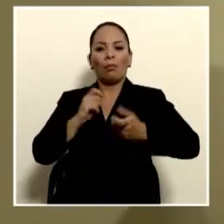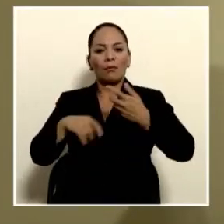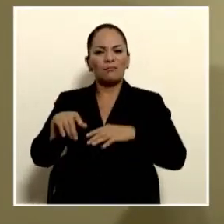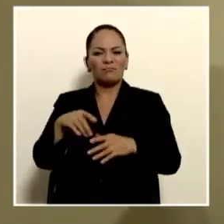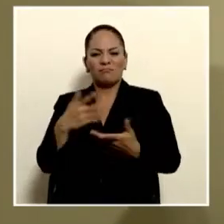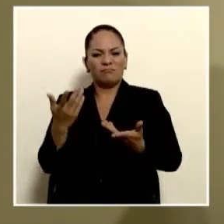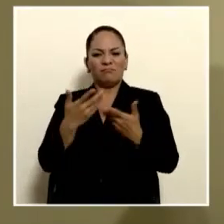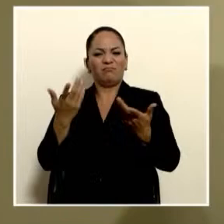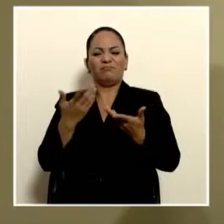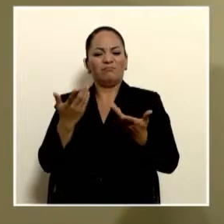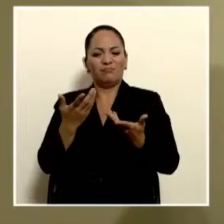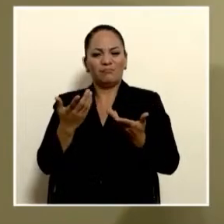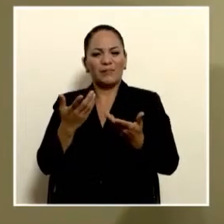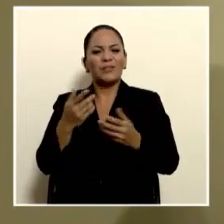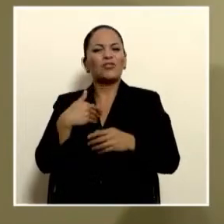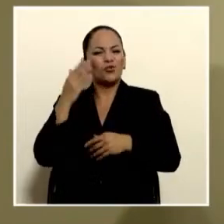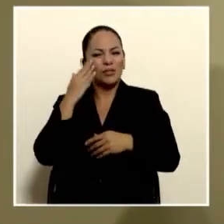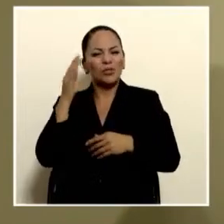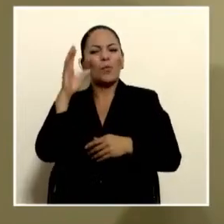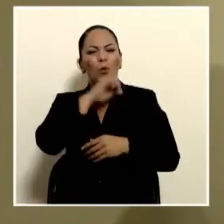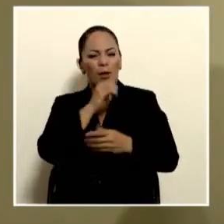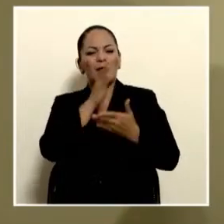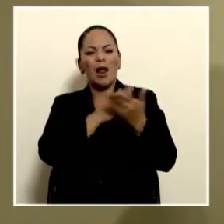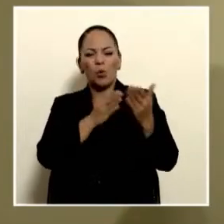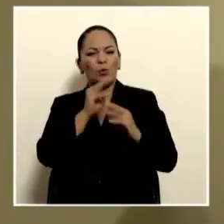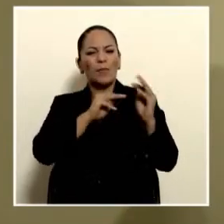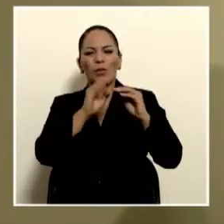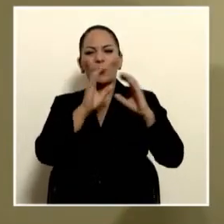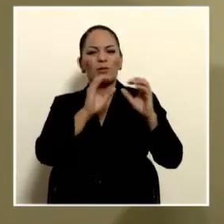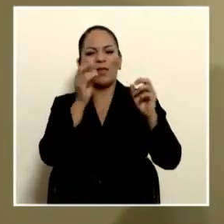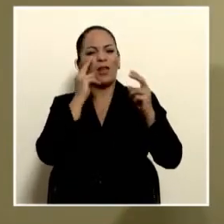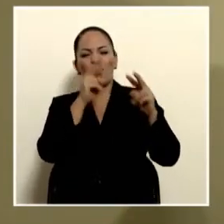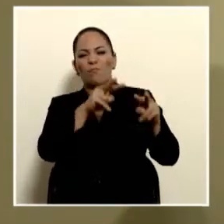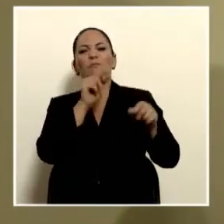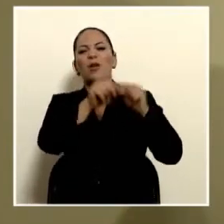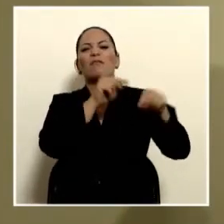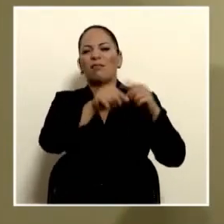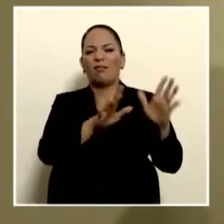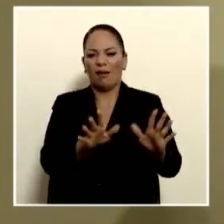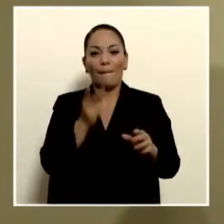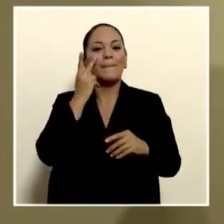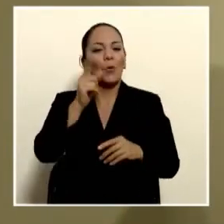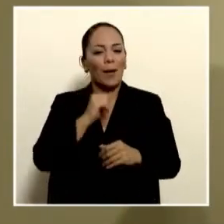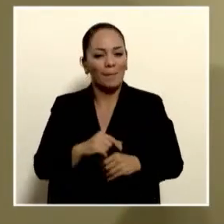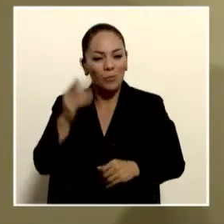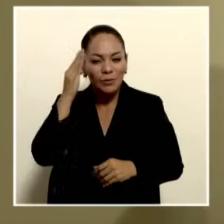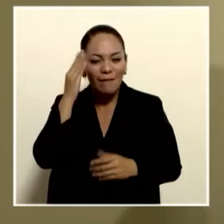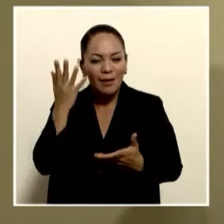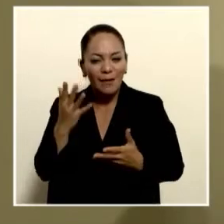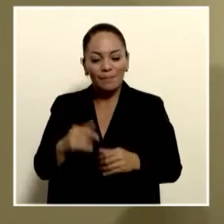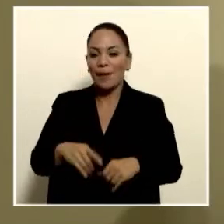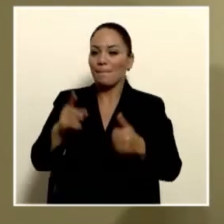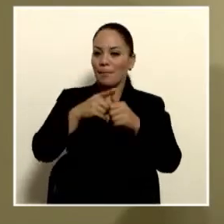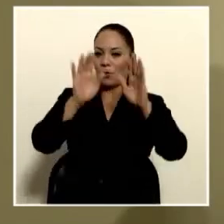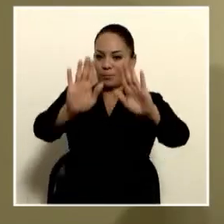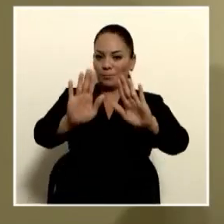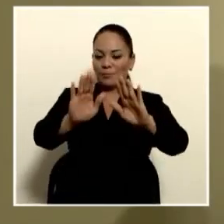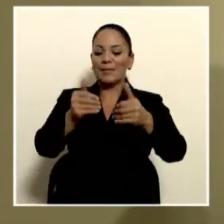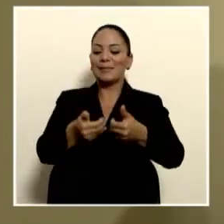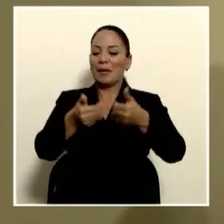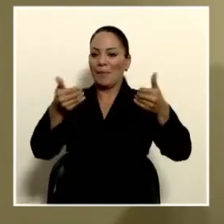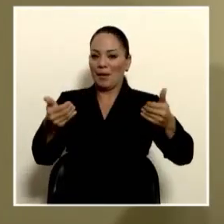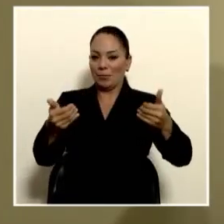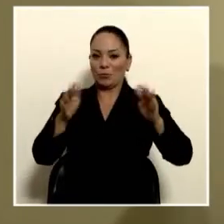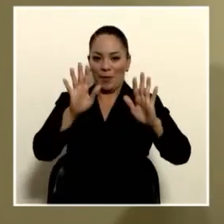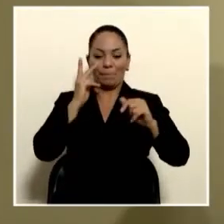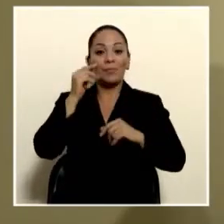entiendo por qué es que los critican y no los ve nadie. ¿Sabe qué? Primero, separemos las cosas.